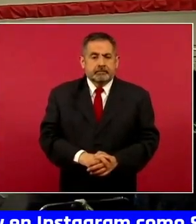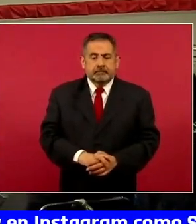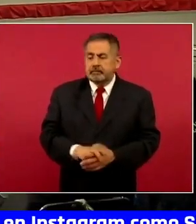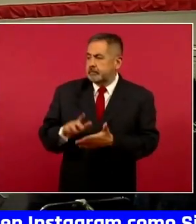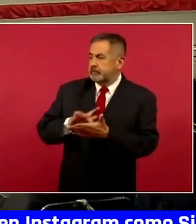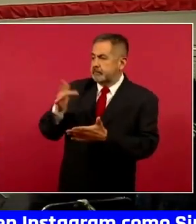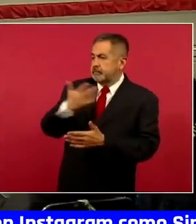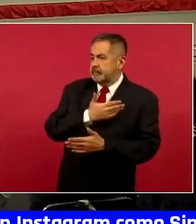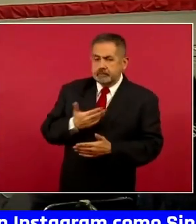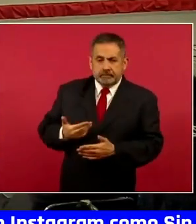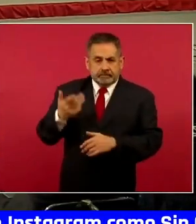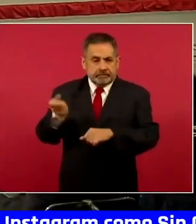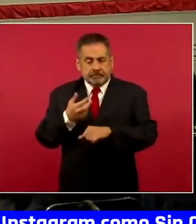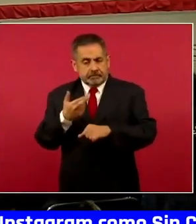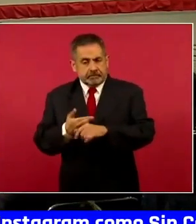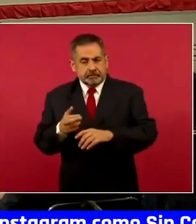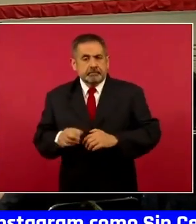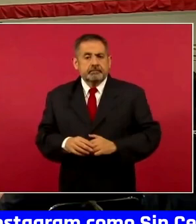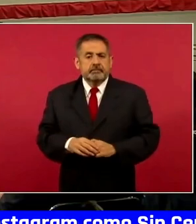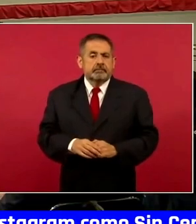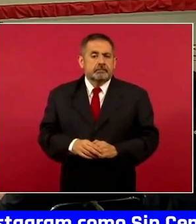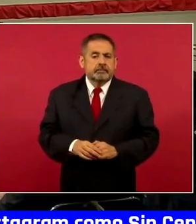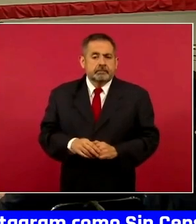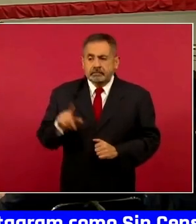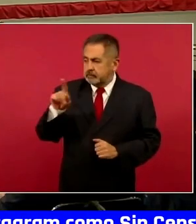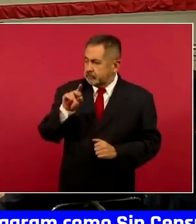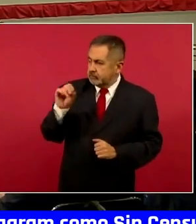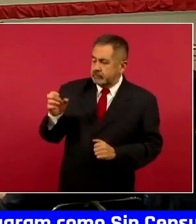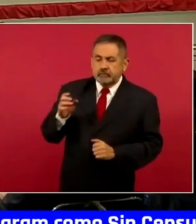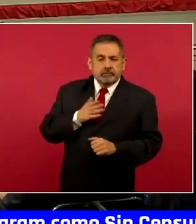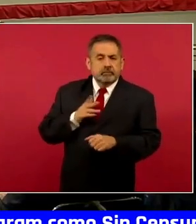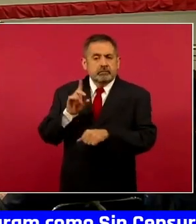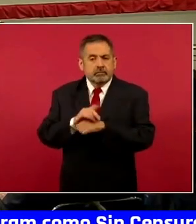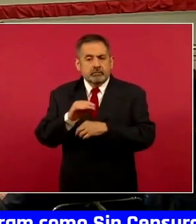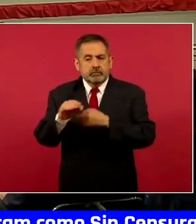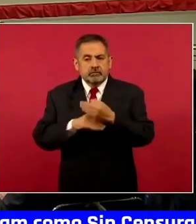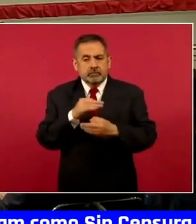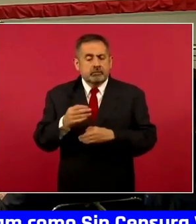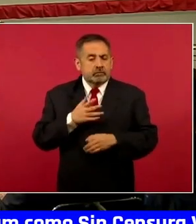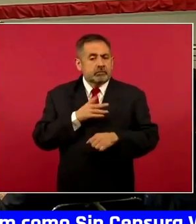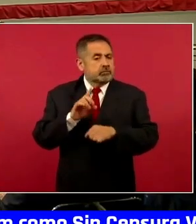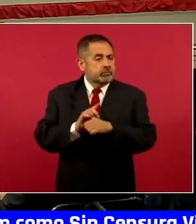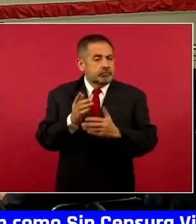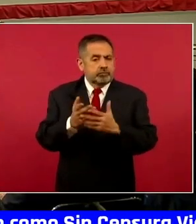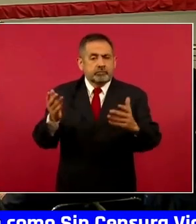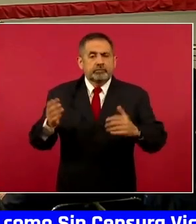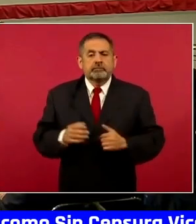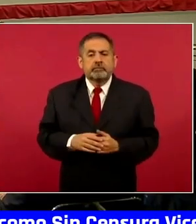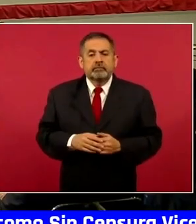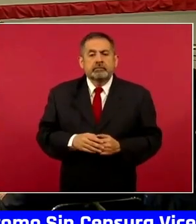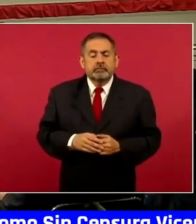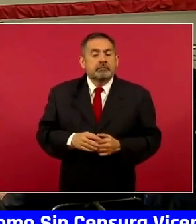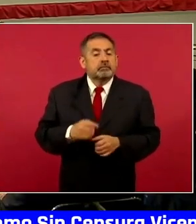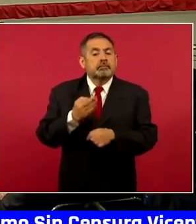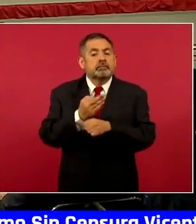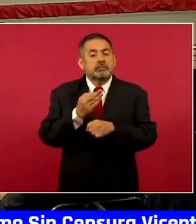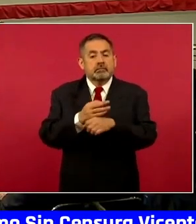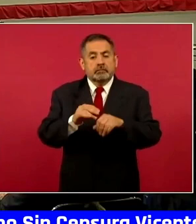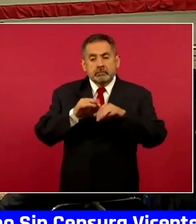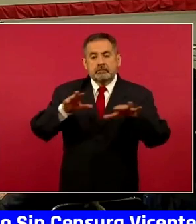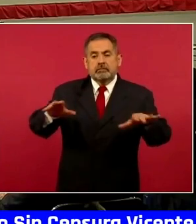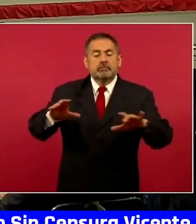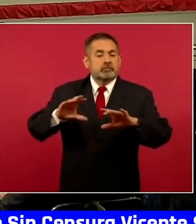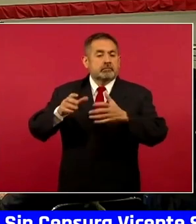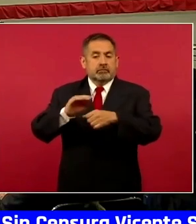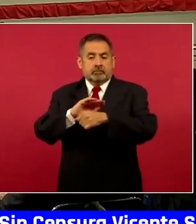Gracias, presidente, secretario. Soy, muy buenos días, tengan todas y todos ustedes. Informamos sobre la pandemia